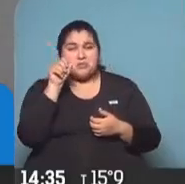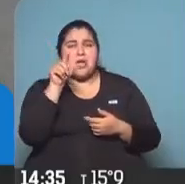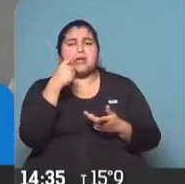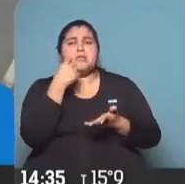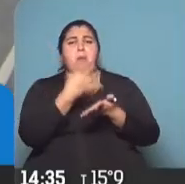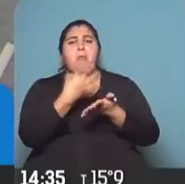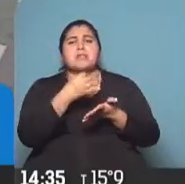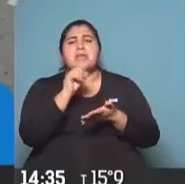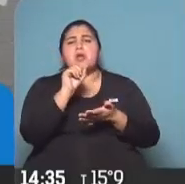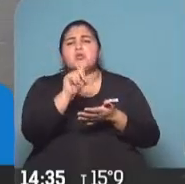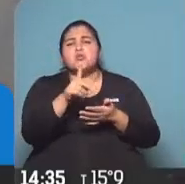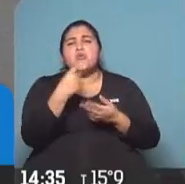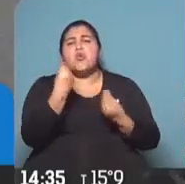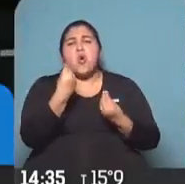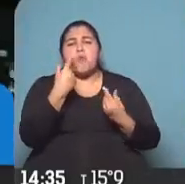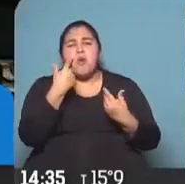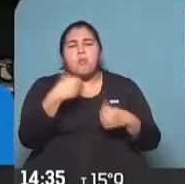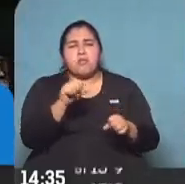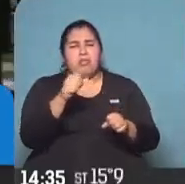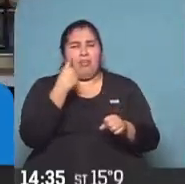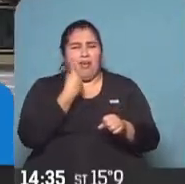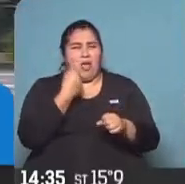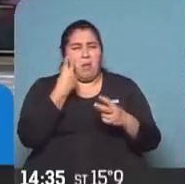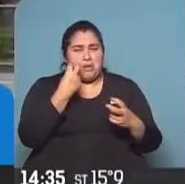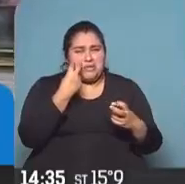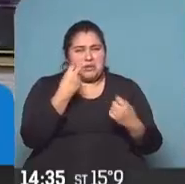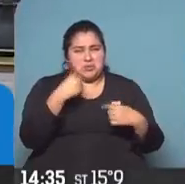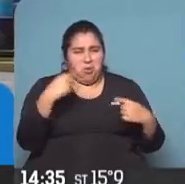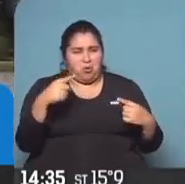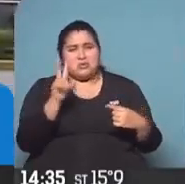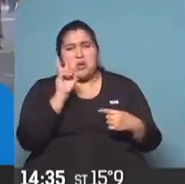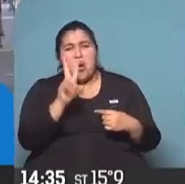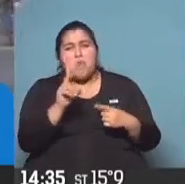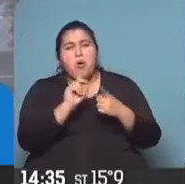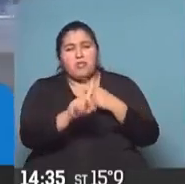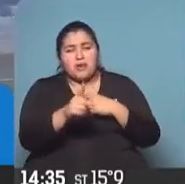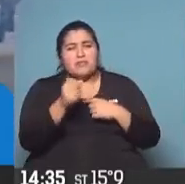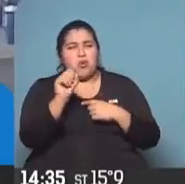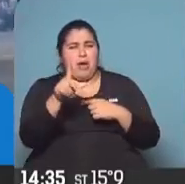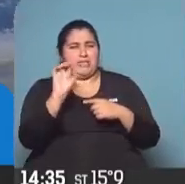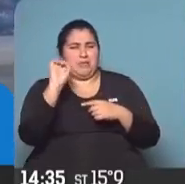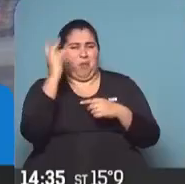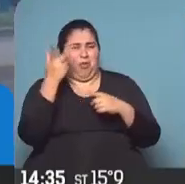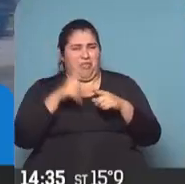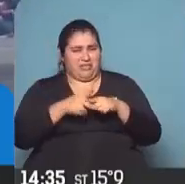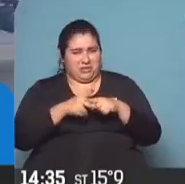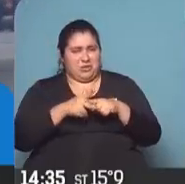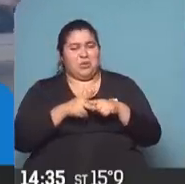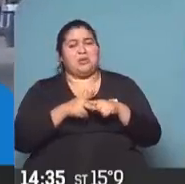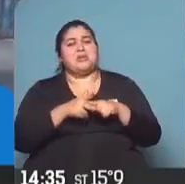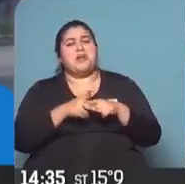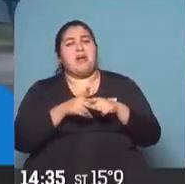dirección de inteligencia criminal e investigaciones de visión operativa tecnológica y en